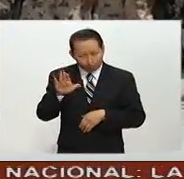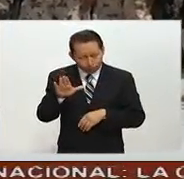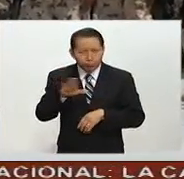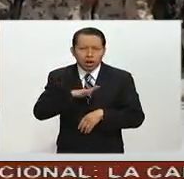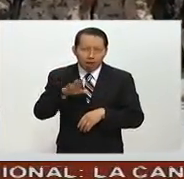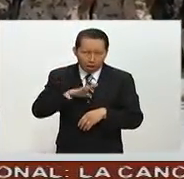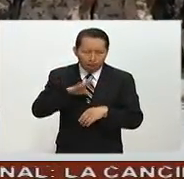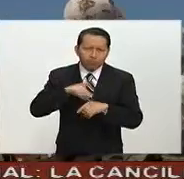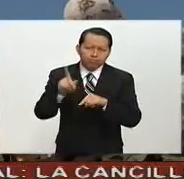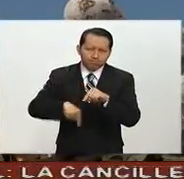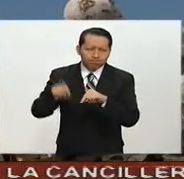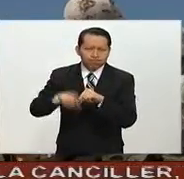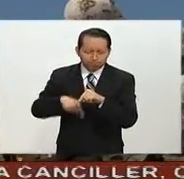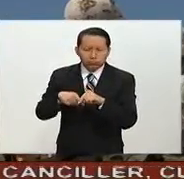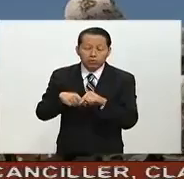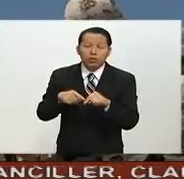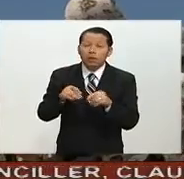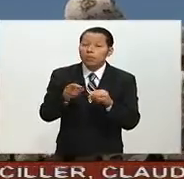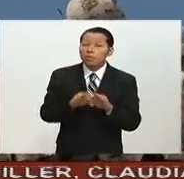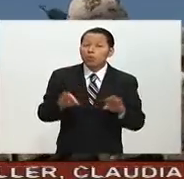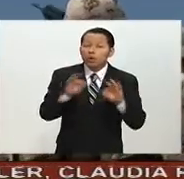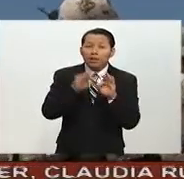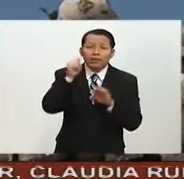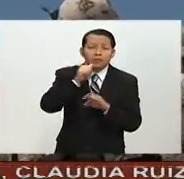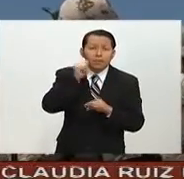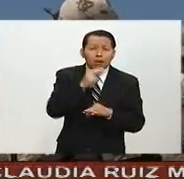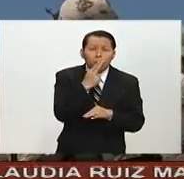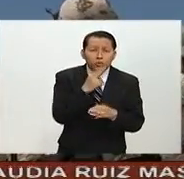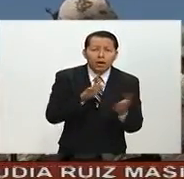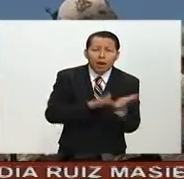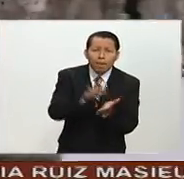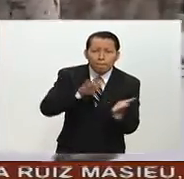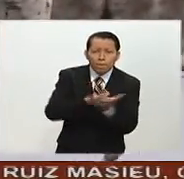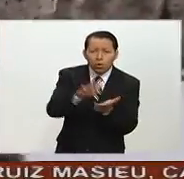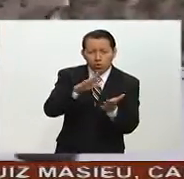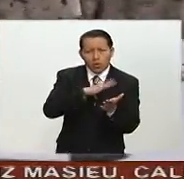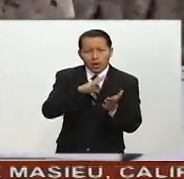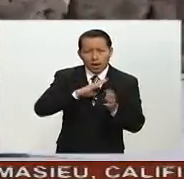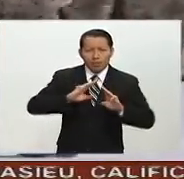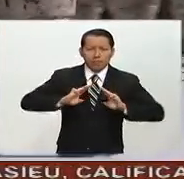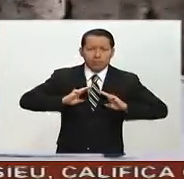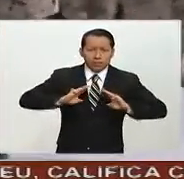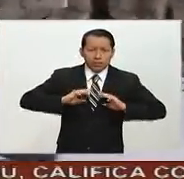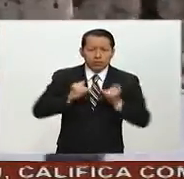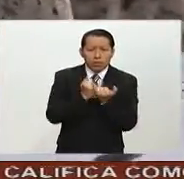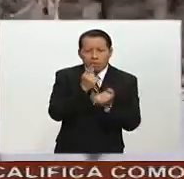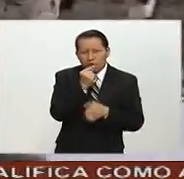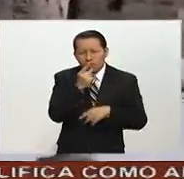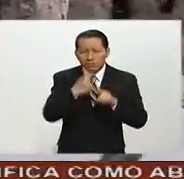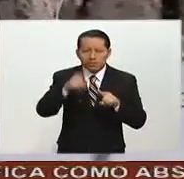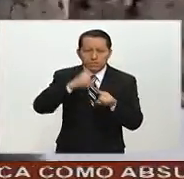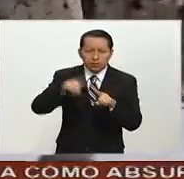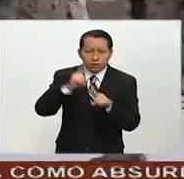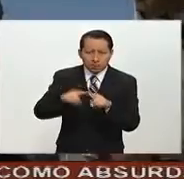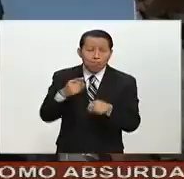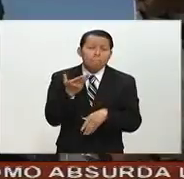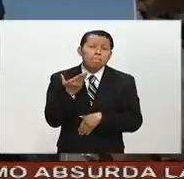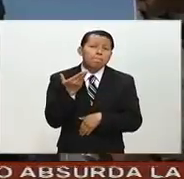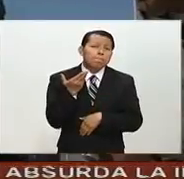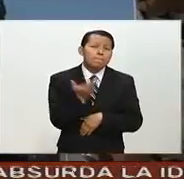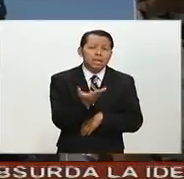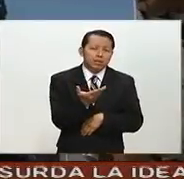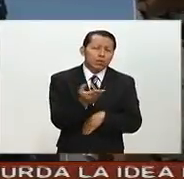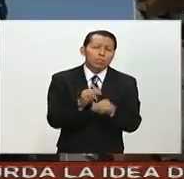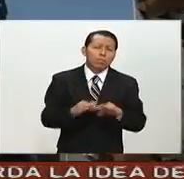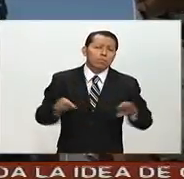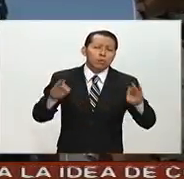criminales. Para ello, dijo, se ha contado en todo momento con el apoyo de las Fuerzas Armadas. El presidente pidió